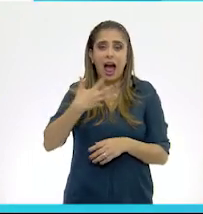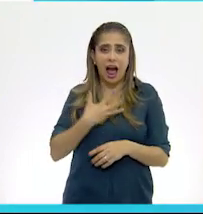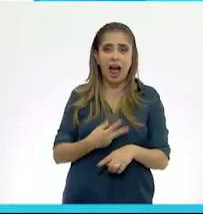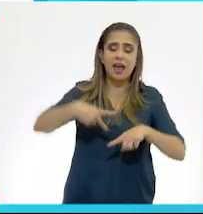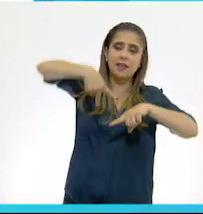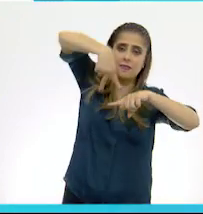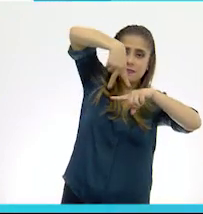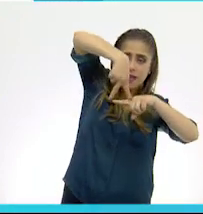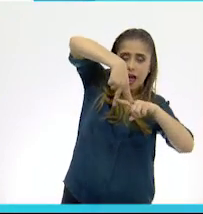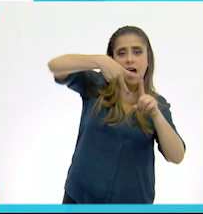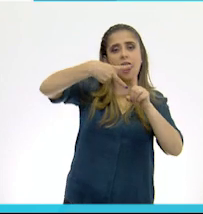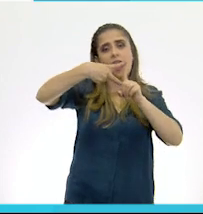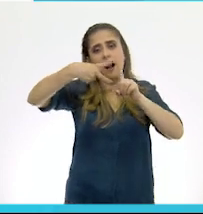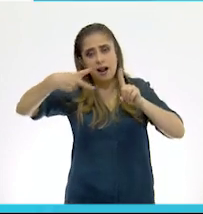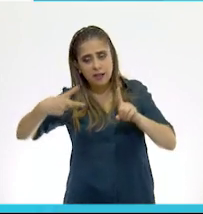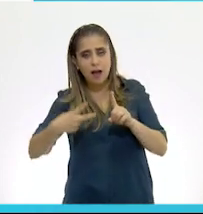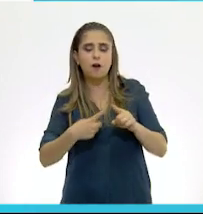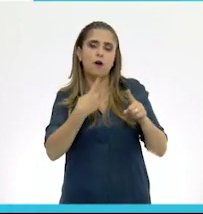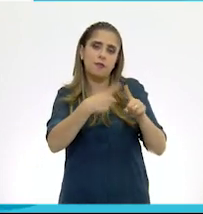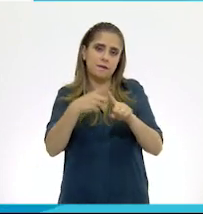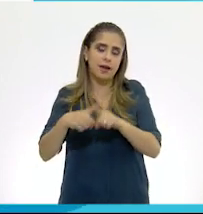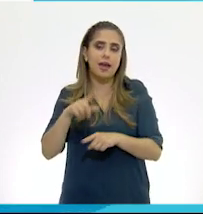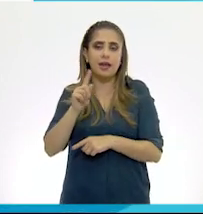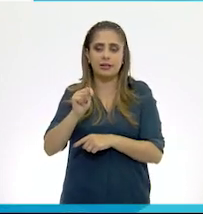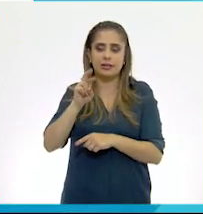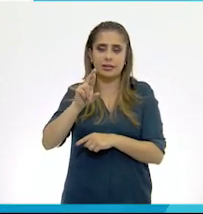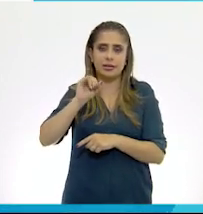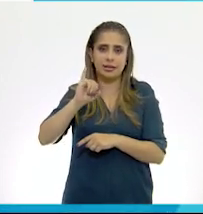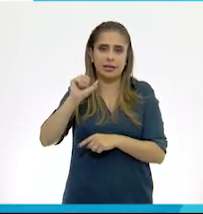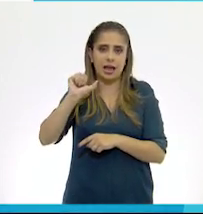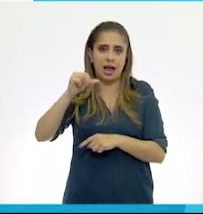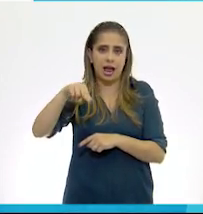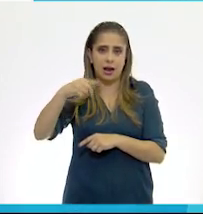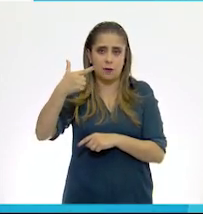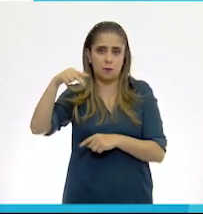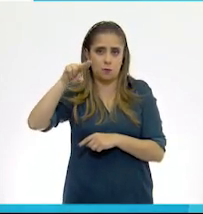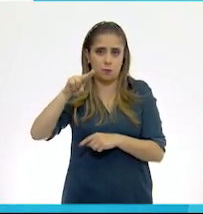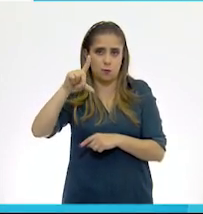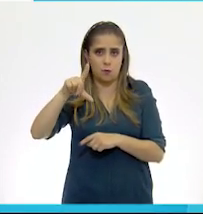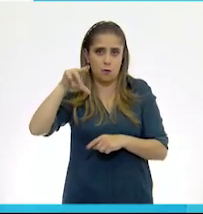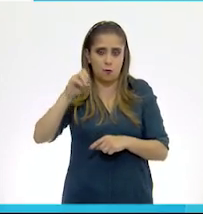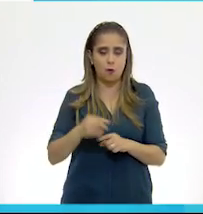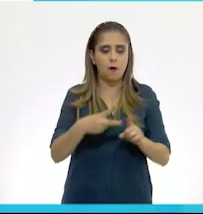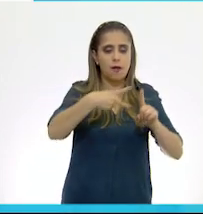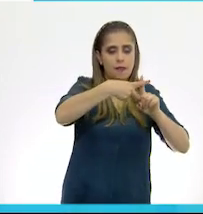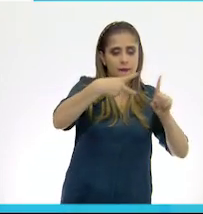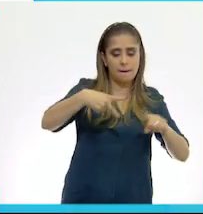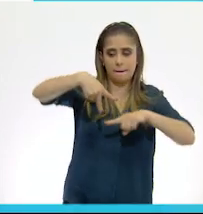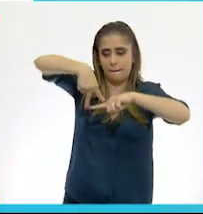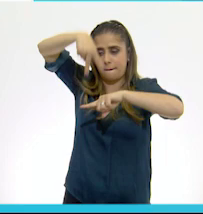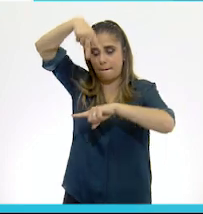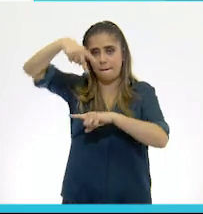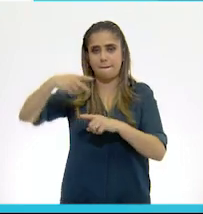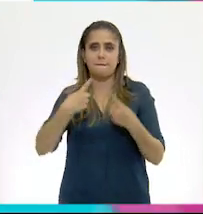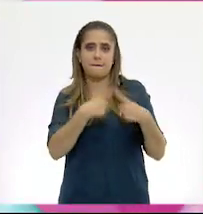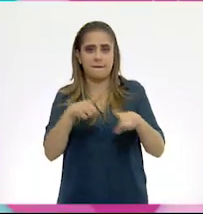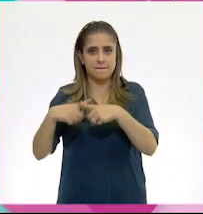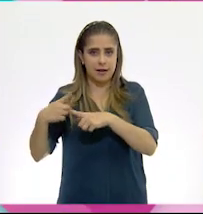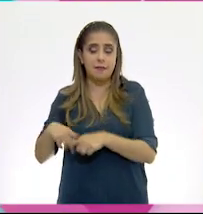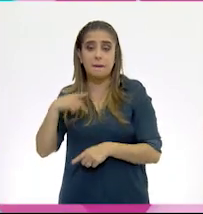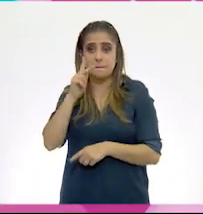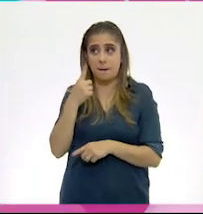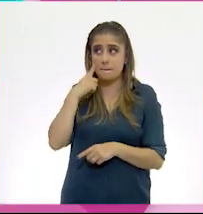otras medidas diferentes. Que no todos sus lados son iguales. Pero este triángulo sí tiene. Sí los tiene. Todos sus lados